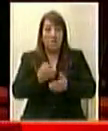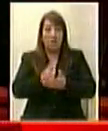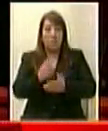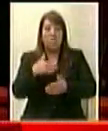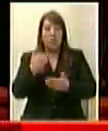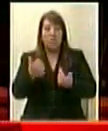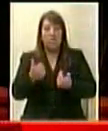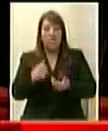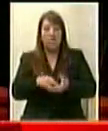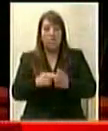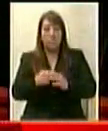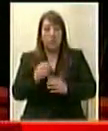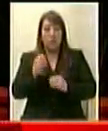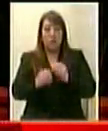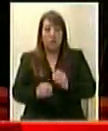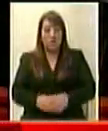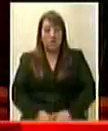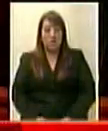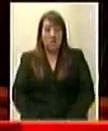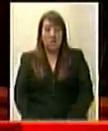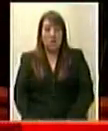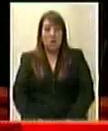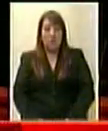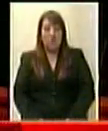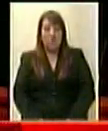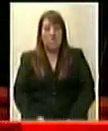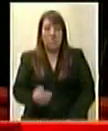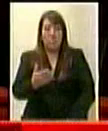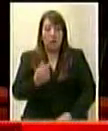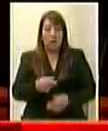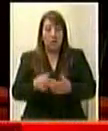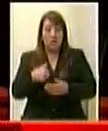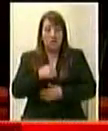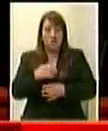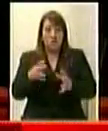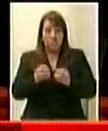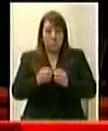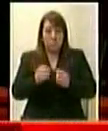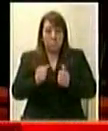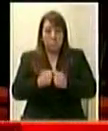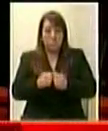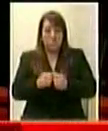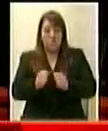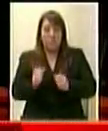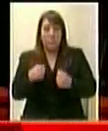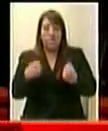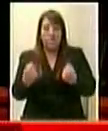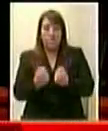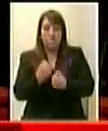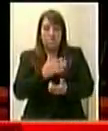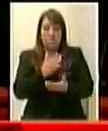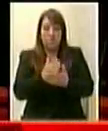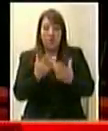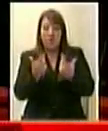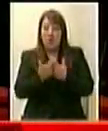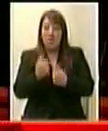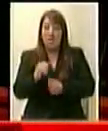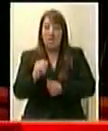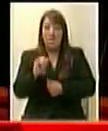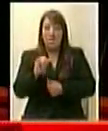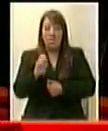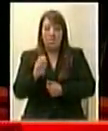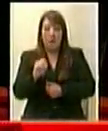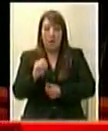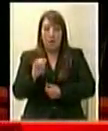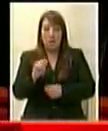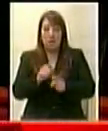pueda resarcir este pedido, que esto lo hemos hecho conjuntamente con los afectados, con la CEMAN,